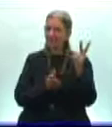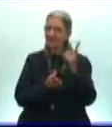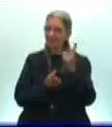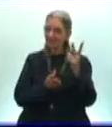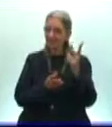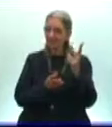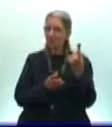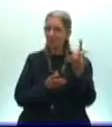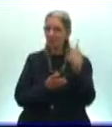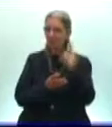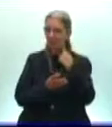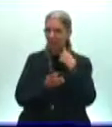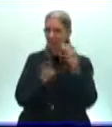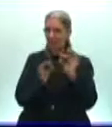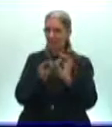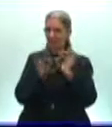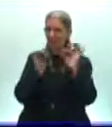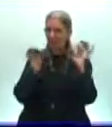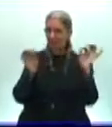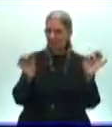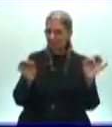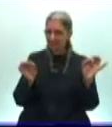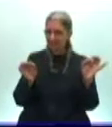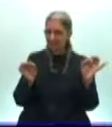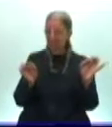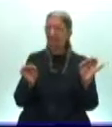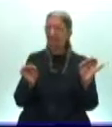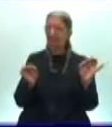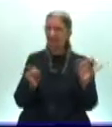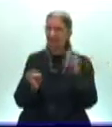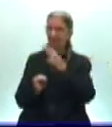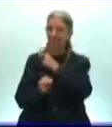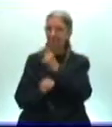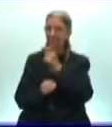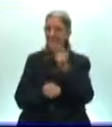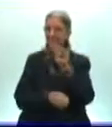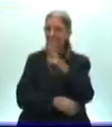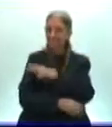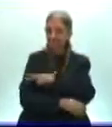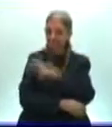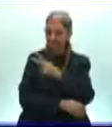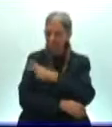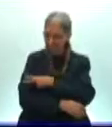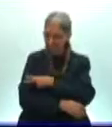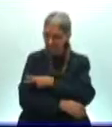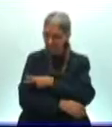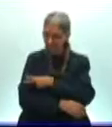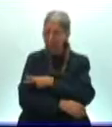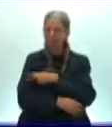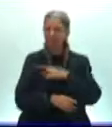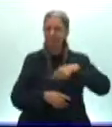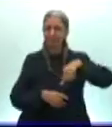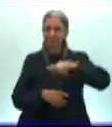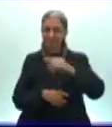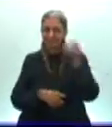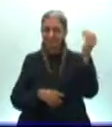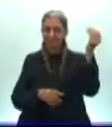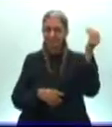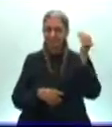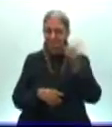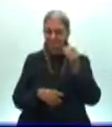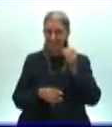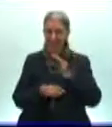las especialidades de formación de profesores de secundaria básica. Como ustedes conocen y ya tienen